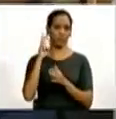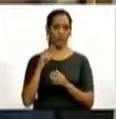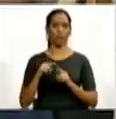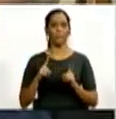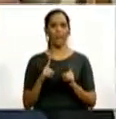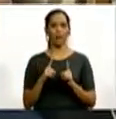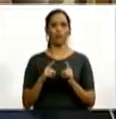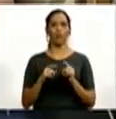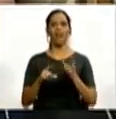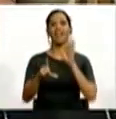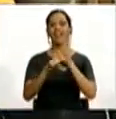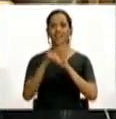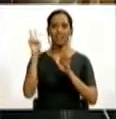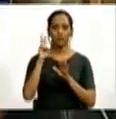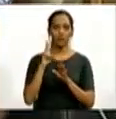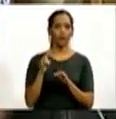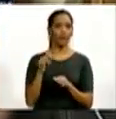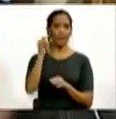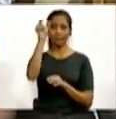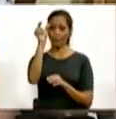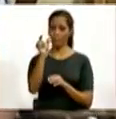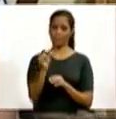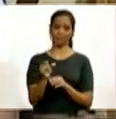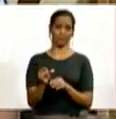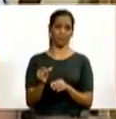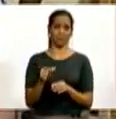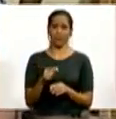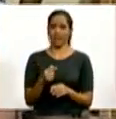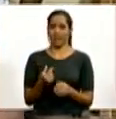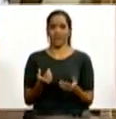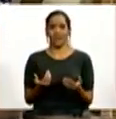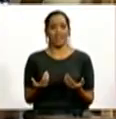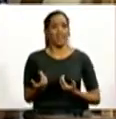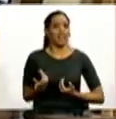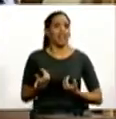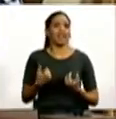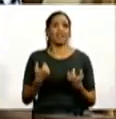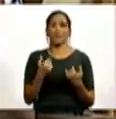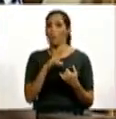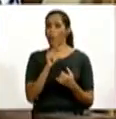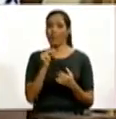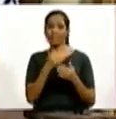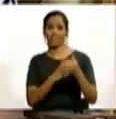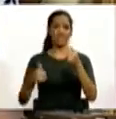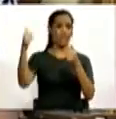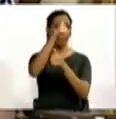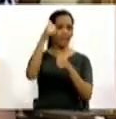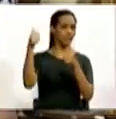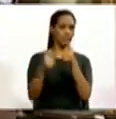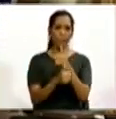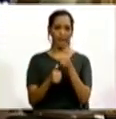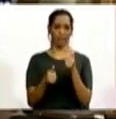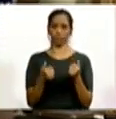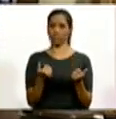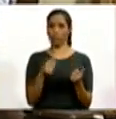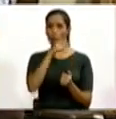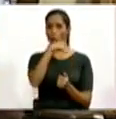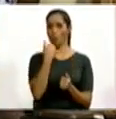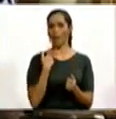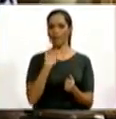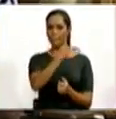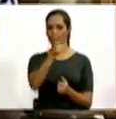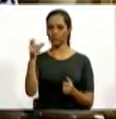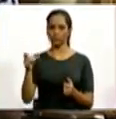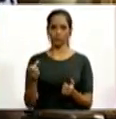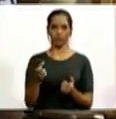venezolana, ese tipo no es más un persona, ciudadano, ni más ni menos, pongamos, ciudadano, que cualquier persona